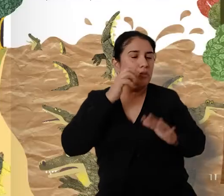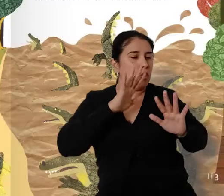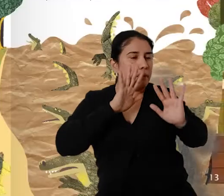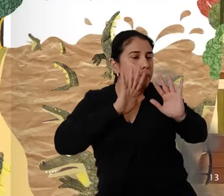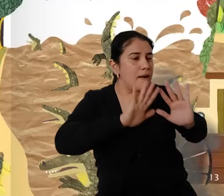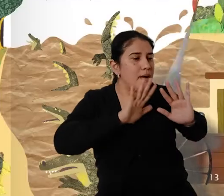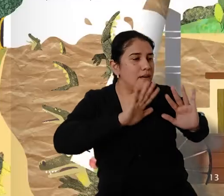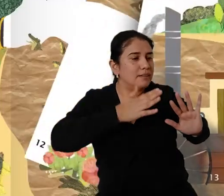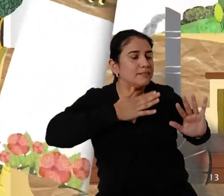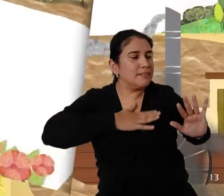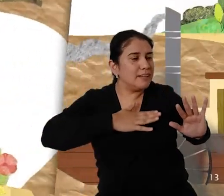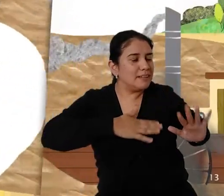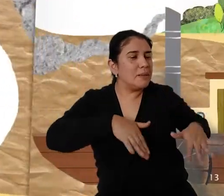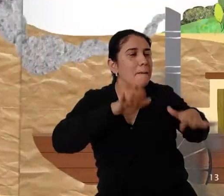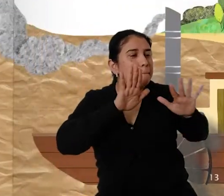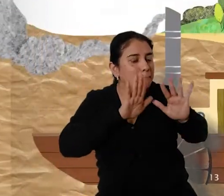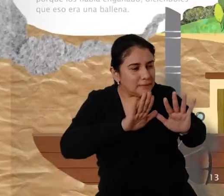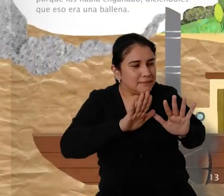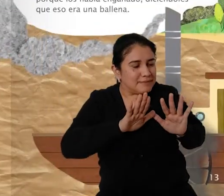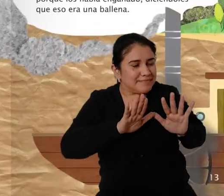cerca.